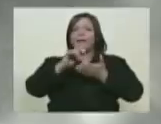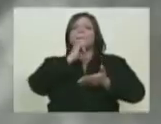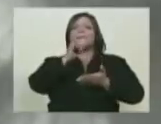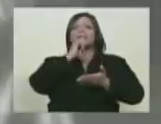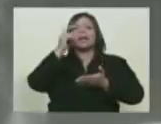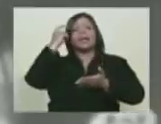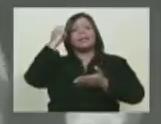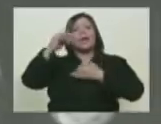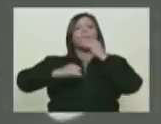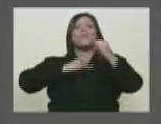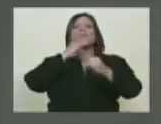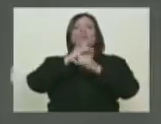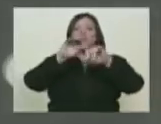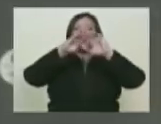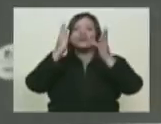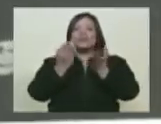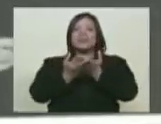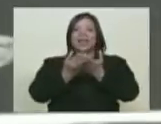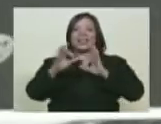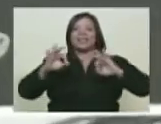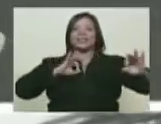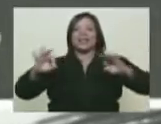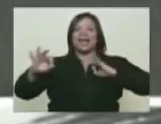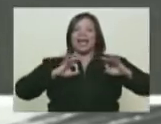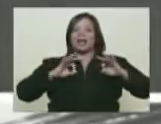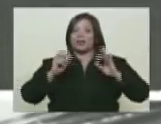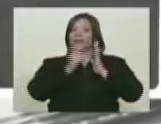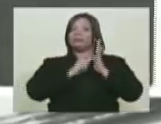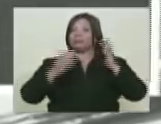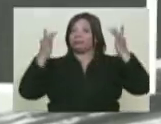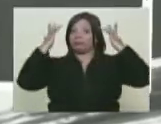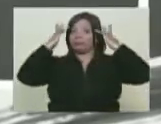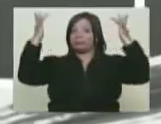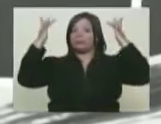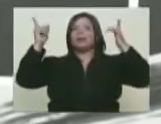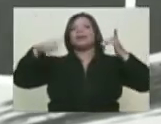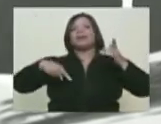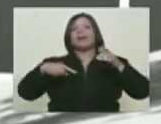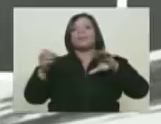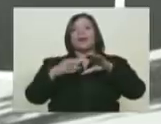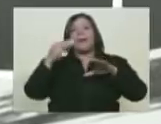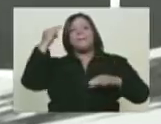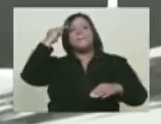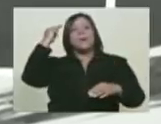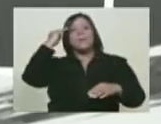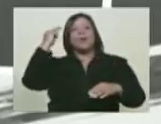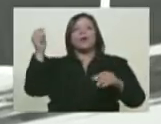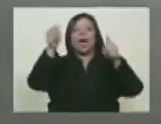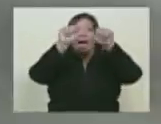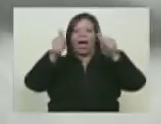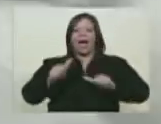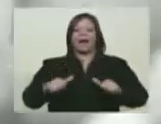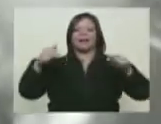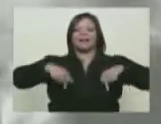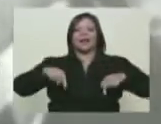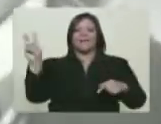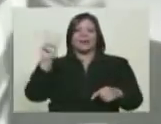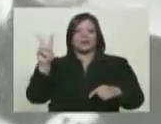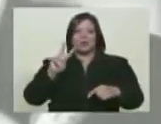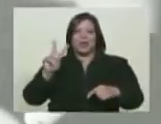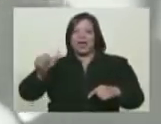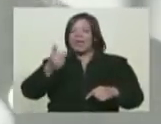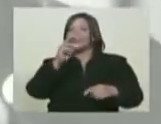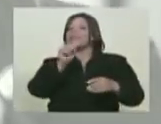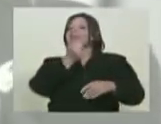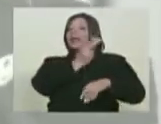del Día Mundial del Teatro. Otra de sus destacadas labores fue la preservación de la memoria de su arte en Venezuela. Fue director